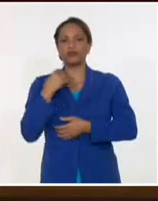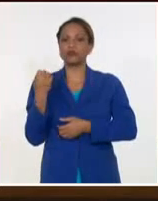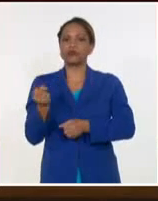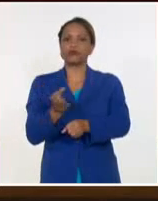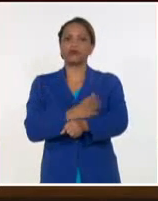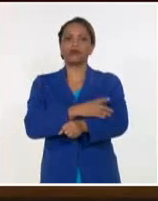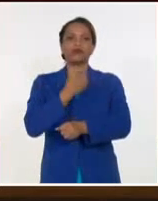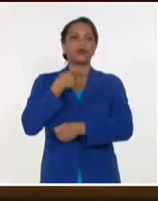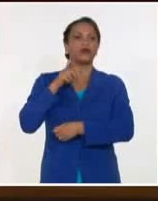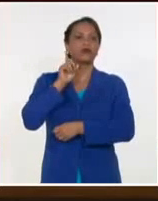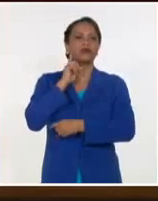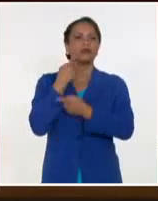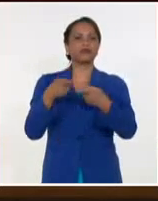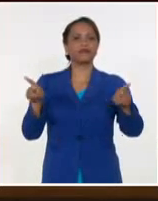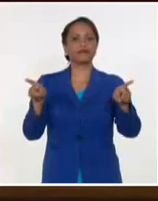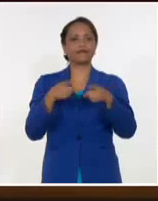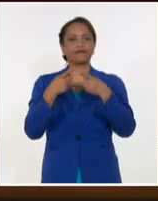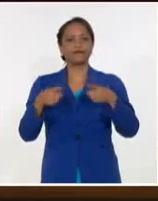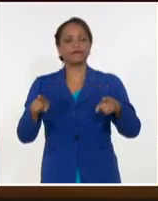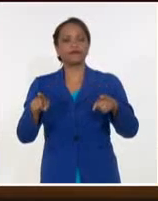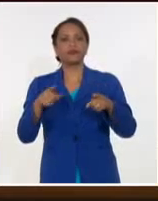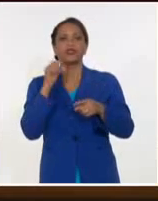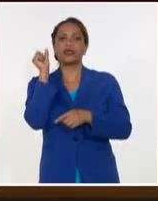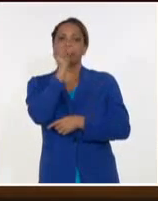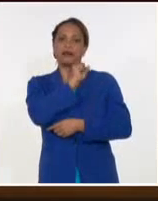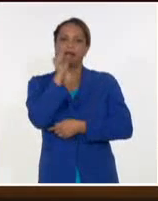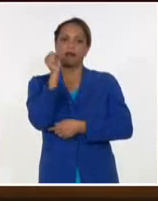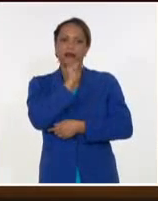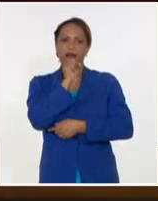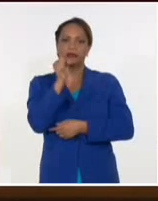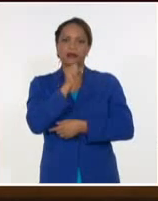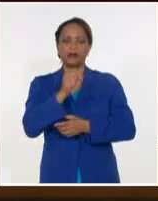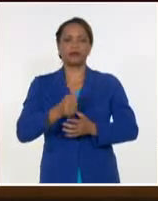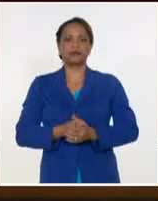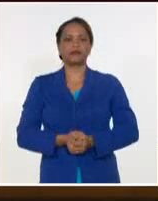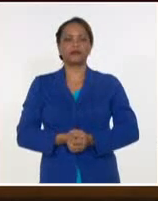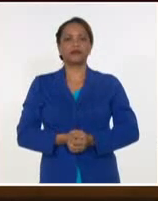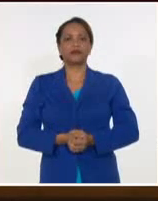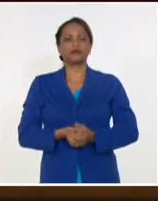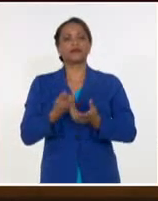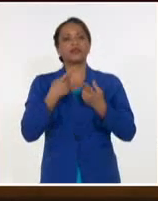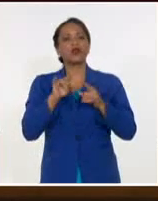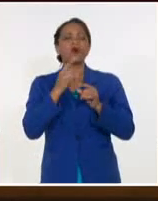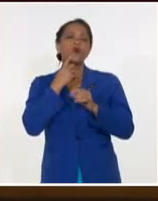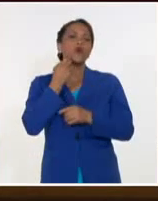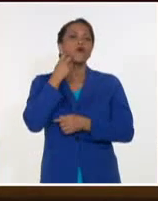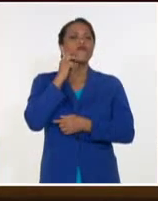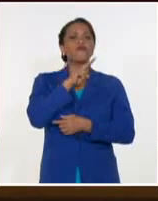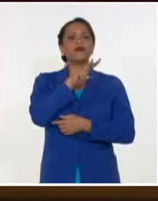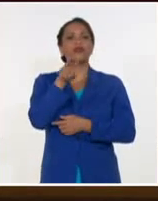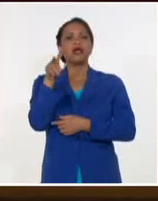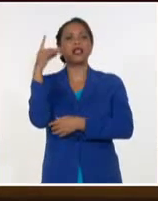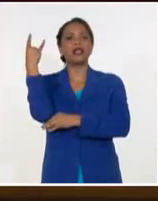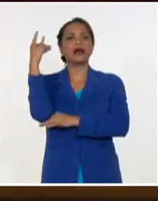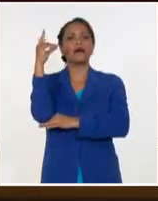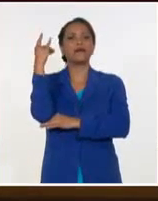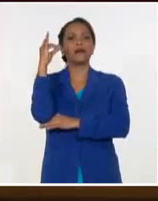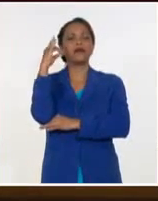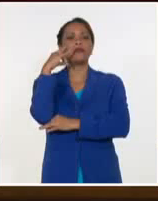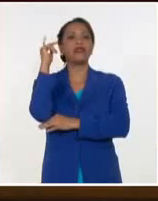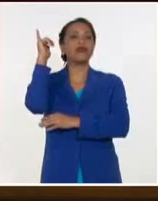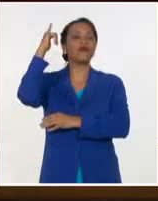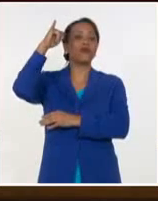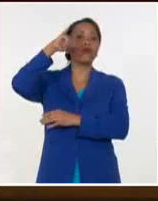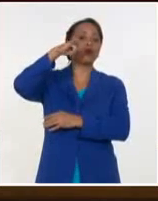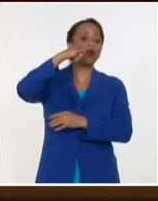himno, escuchar sus acordes en la trompeta de Alexander Abreu, o mirar las palmas desde las ventanillas de un avión al